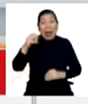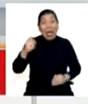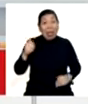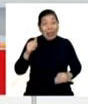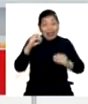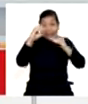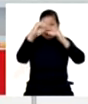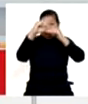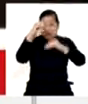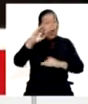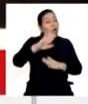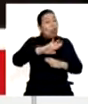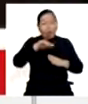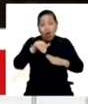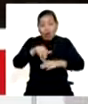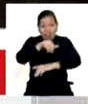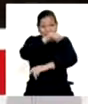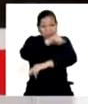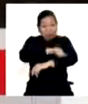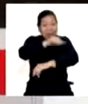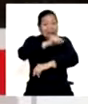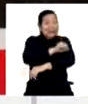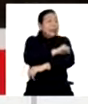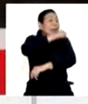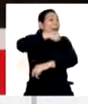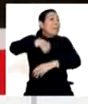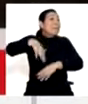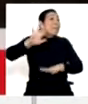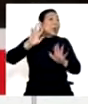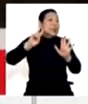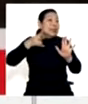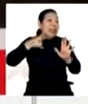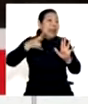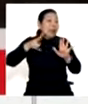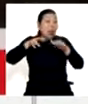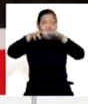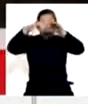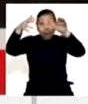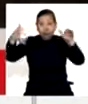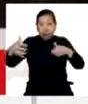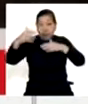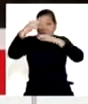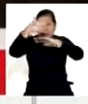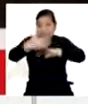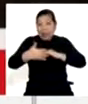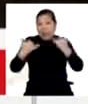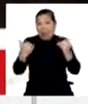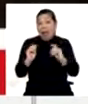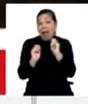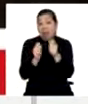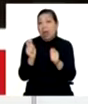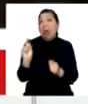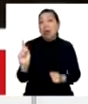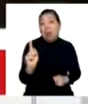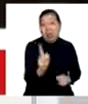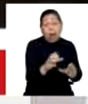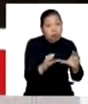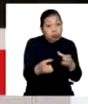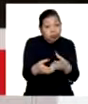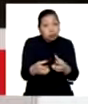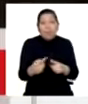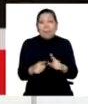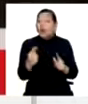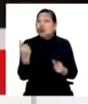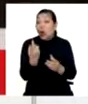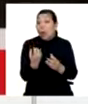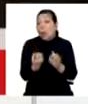En todas las regiones altoandinas son más de 7.000 cobertizos que se entregan este año y solo